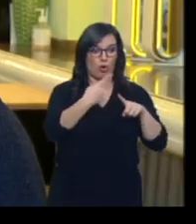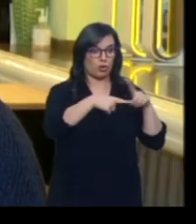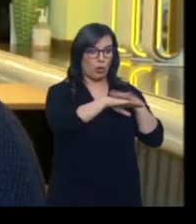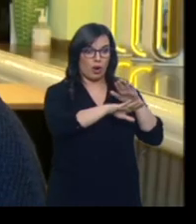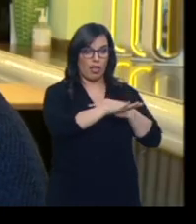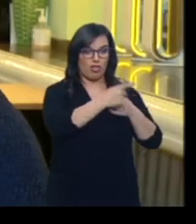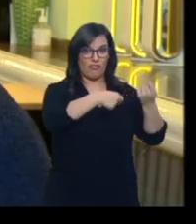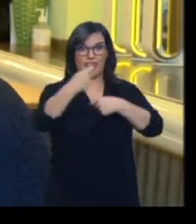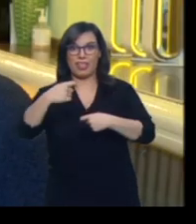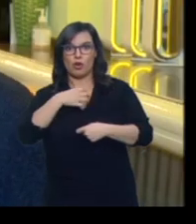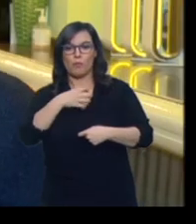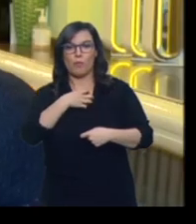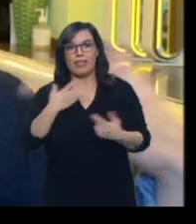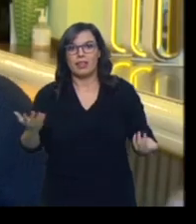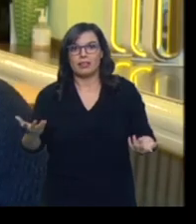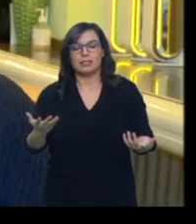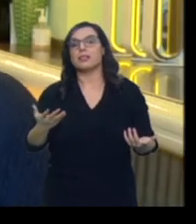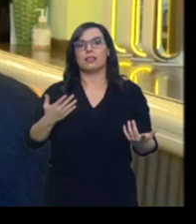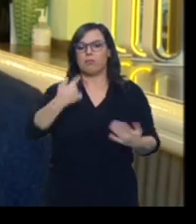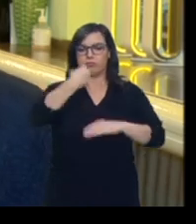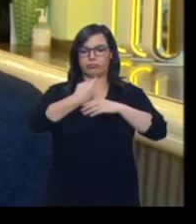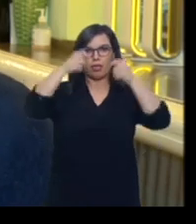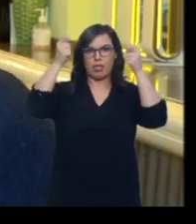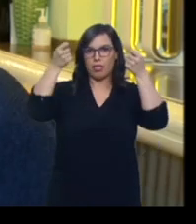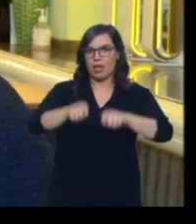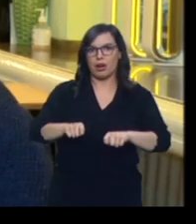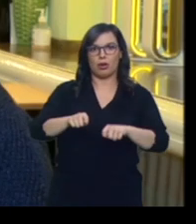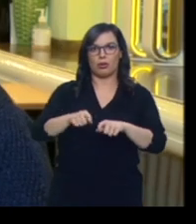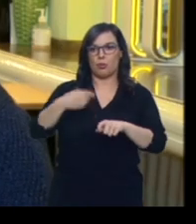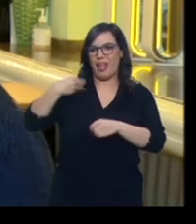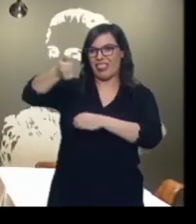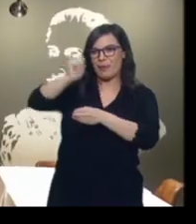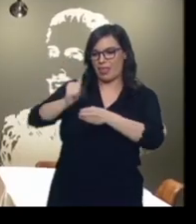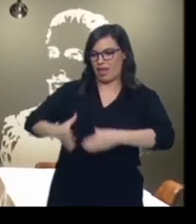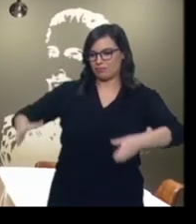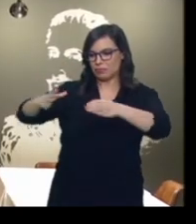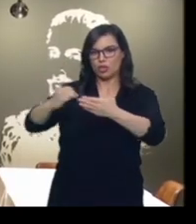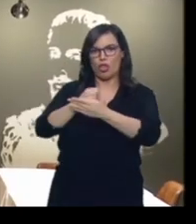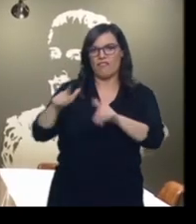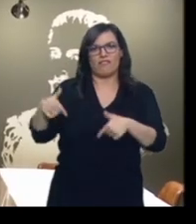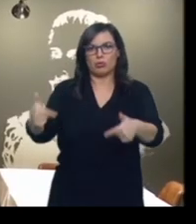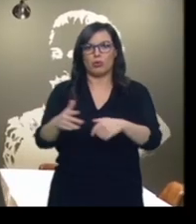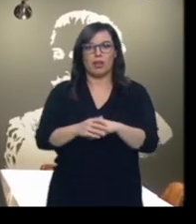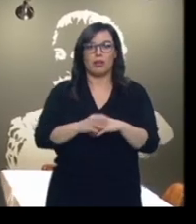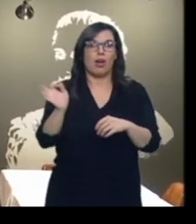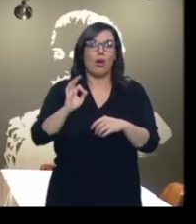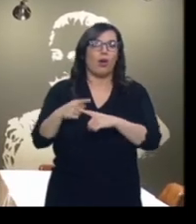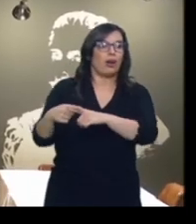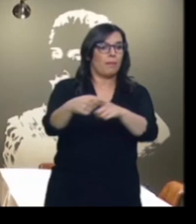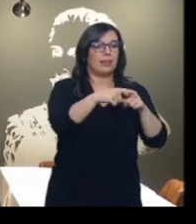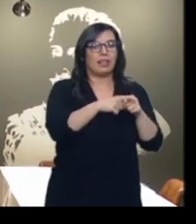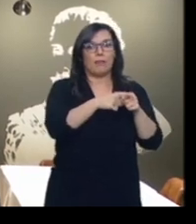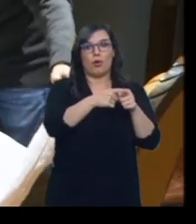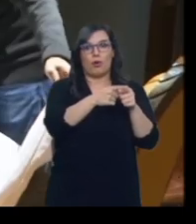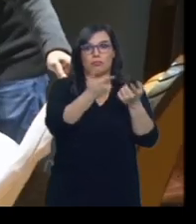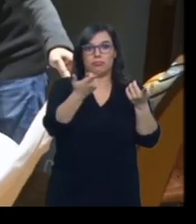lo que tienes abierto y vinos, barriles pinchados y demás, a la basura. Todo para tirar o lo repartiremos entre los empleados o ya